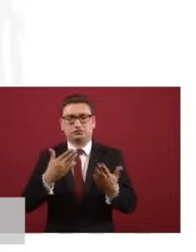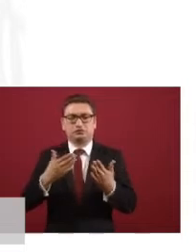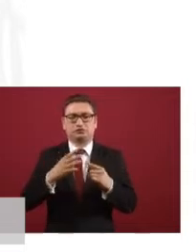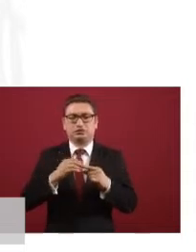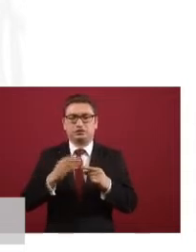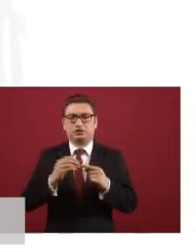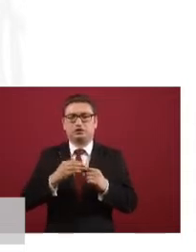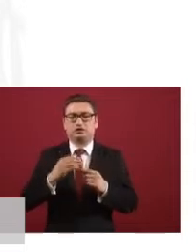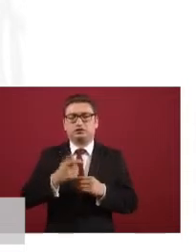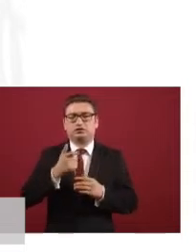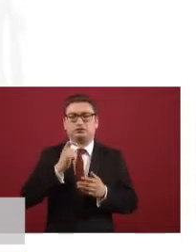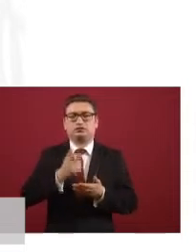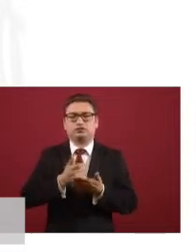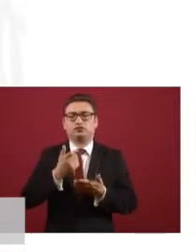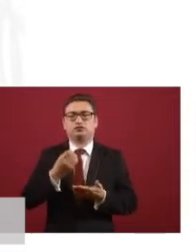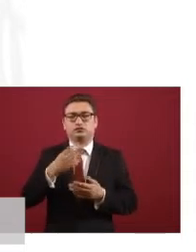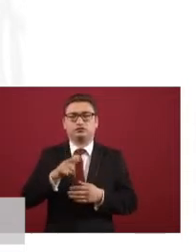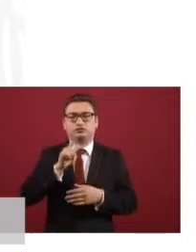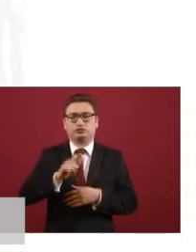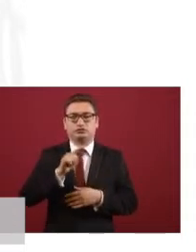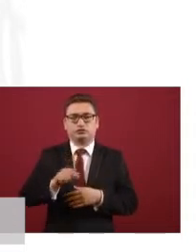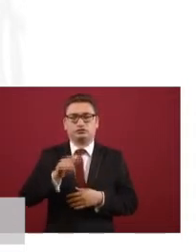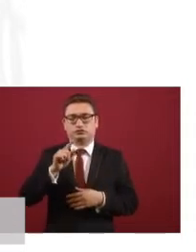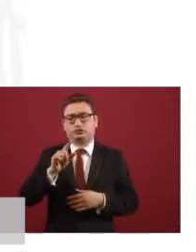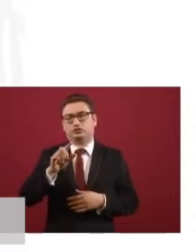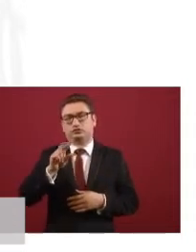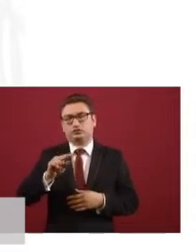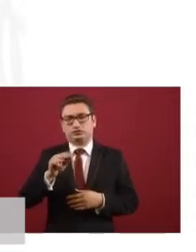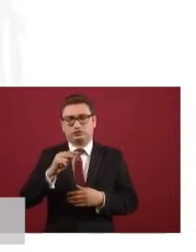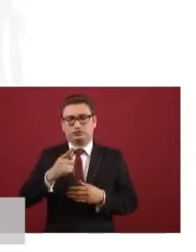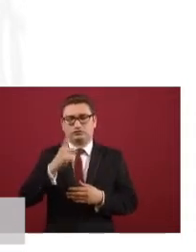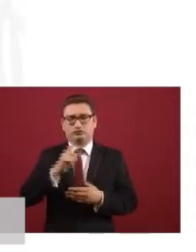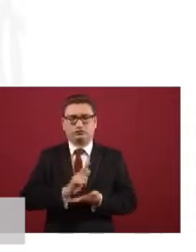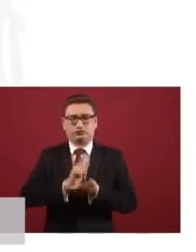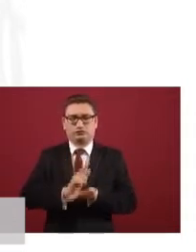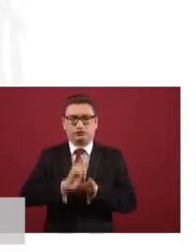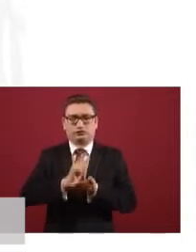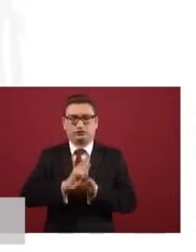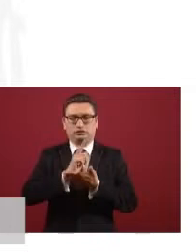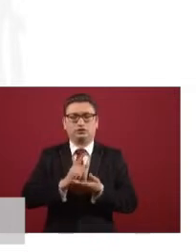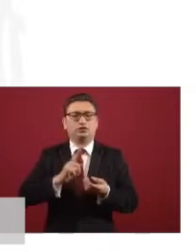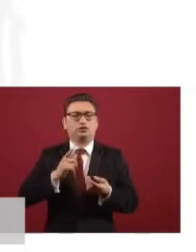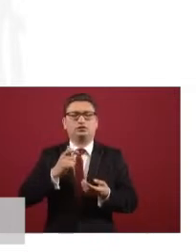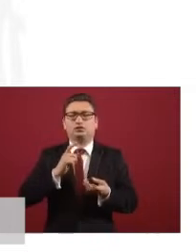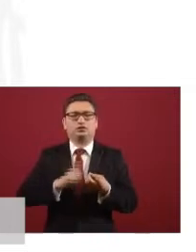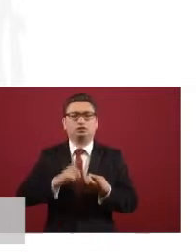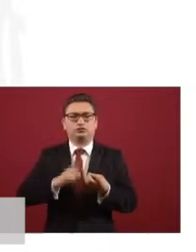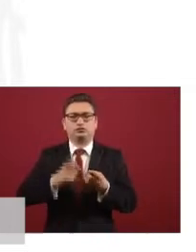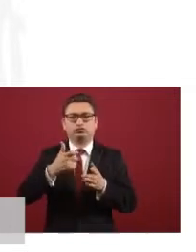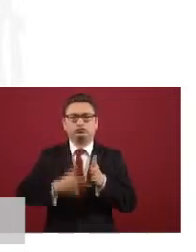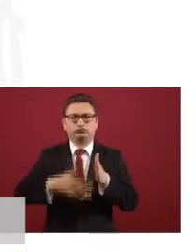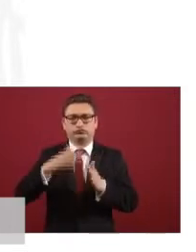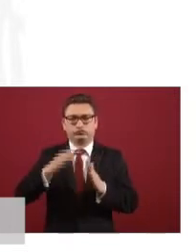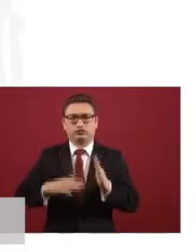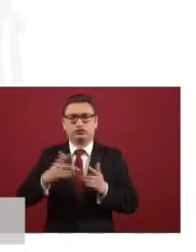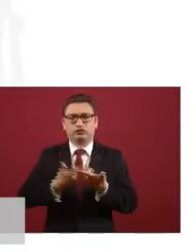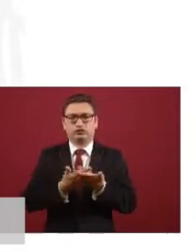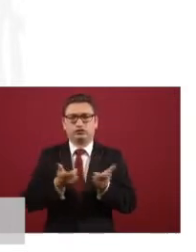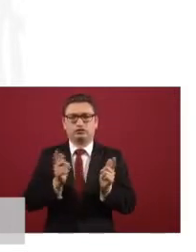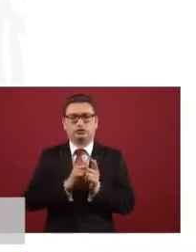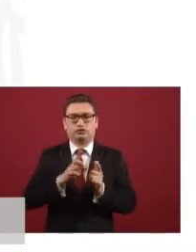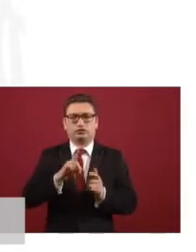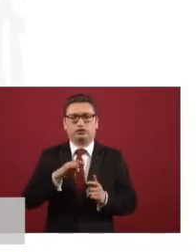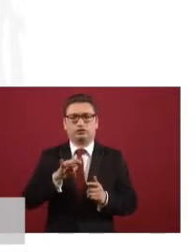Se trabaja en la limpieza de corrupción en aduanas en rangos medios. Tomará algún tiempo, pero se liberará de malas prácticas a los inspectores del